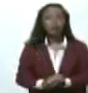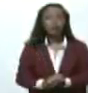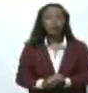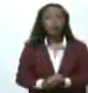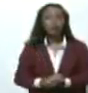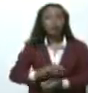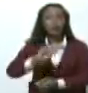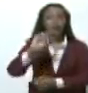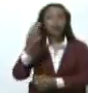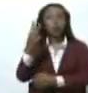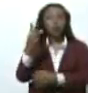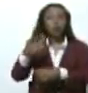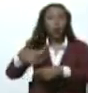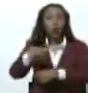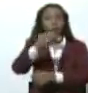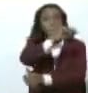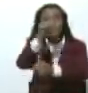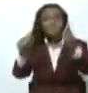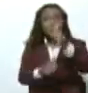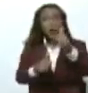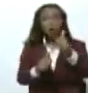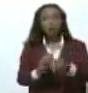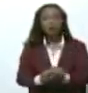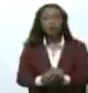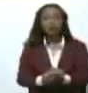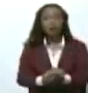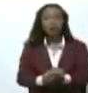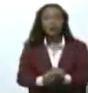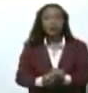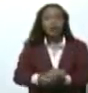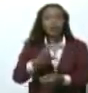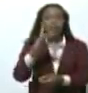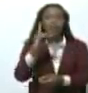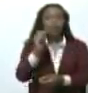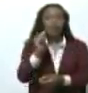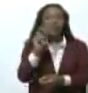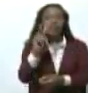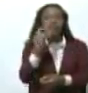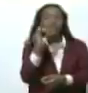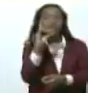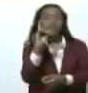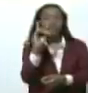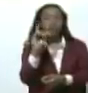En segundo lugar, David Ricardo Uzcategui